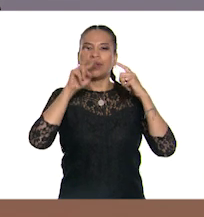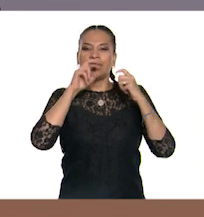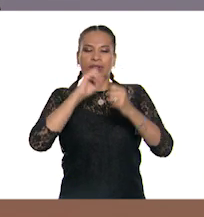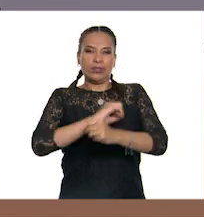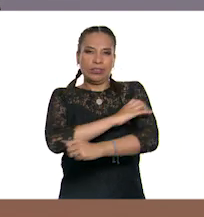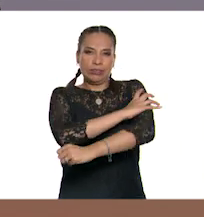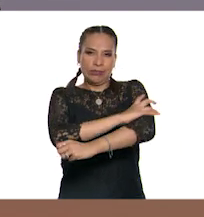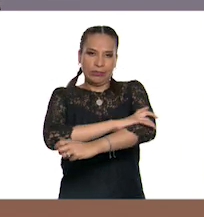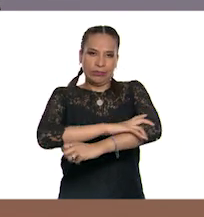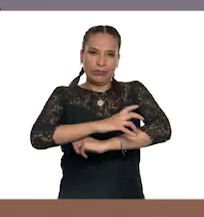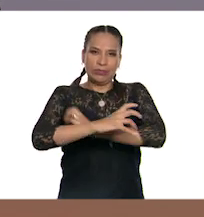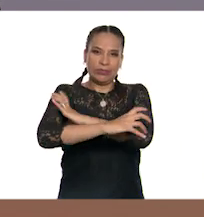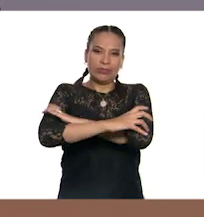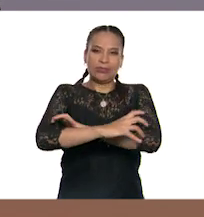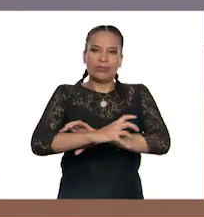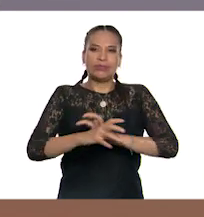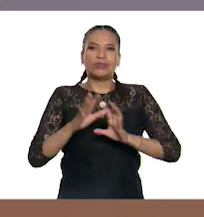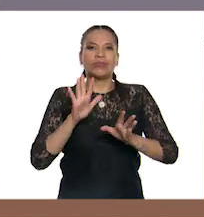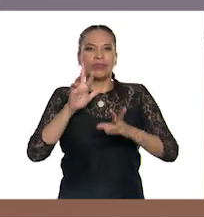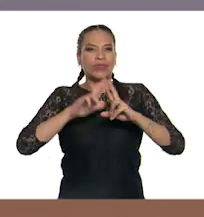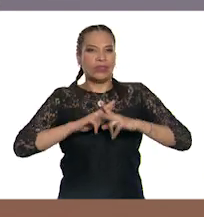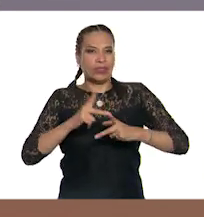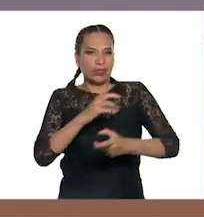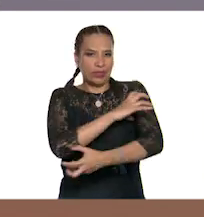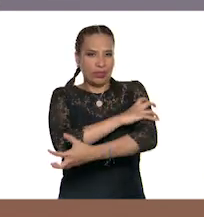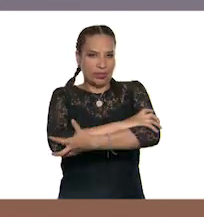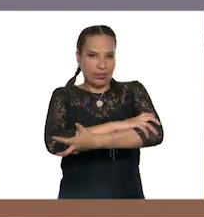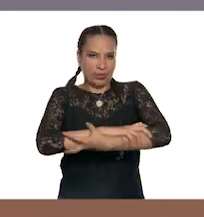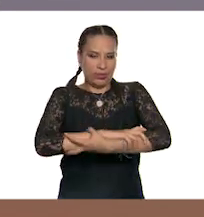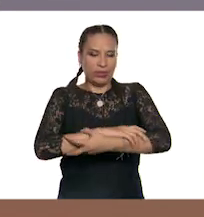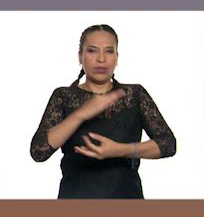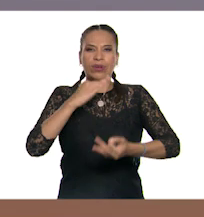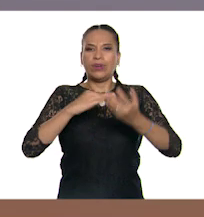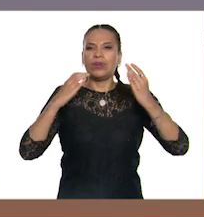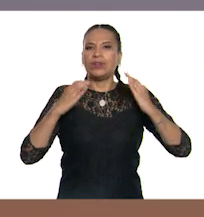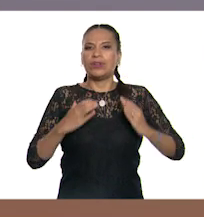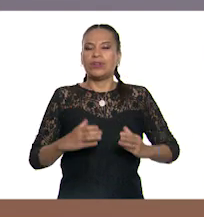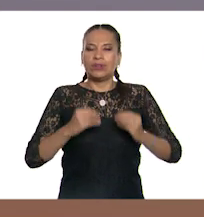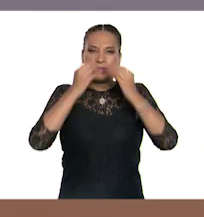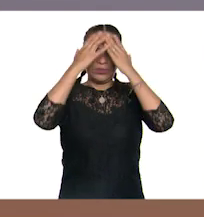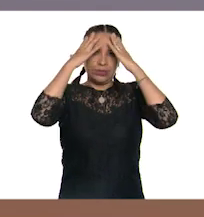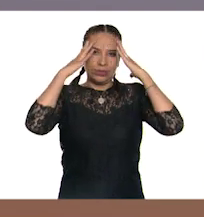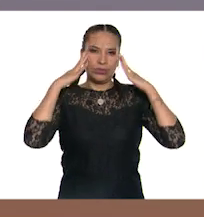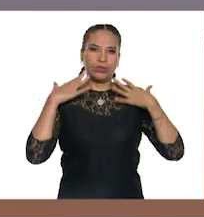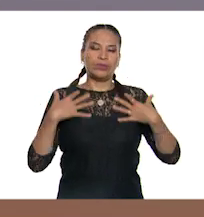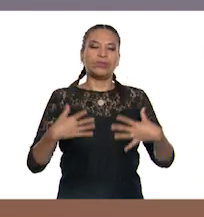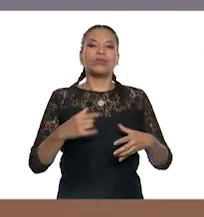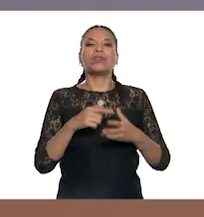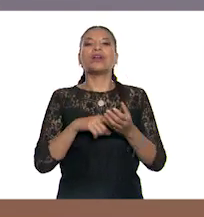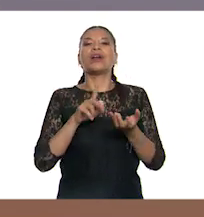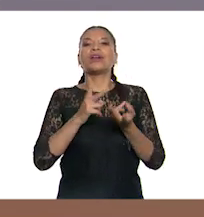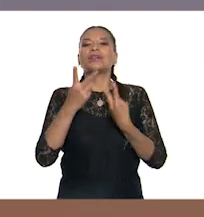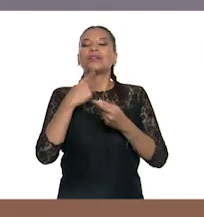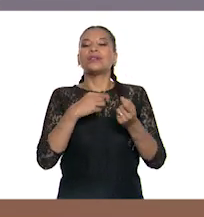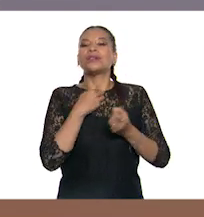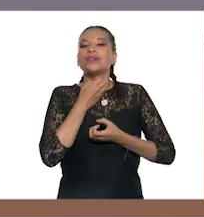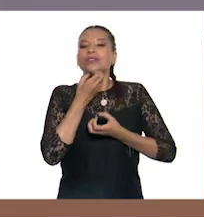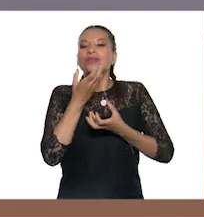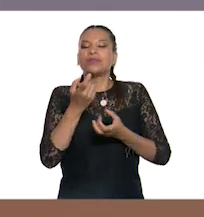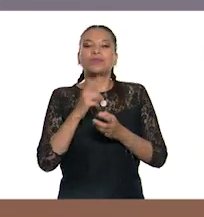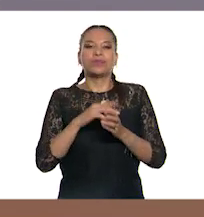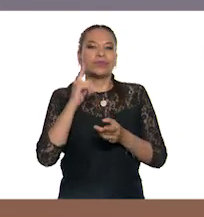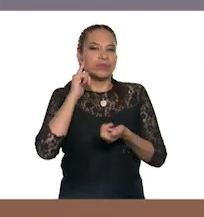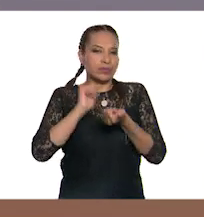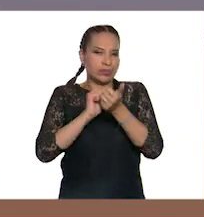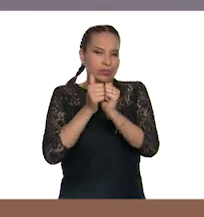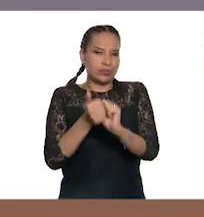se le retiraban pareciendo como que iban a romperse. Todo su cuerpo se bañaba en sudor y de su garganta brotaba un quejido que,